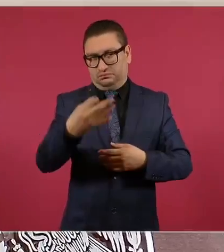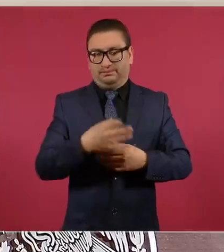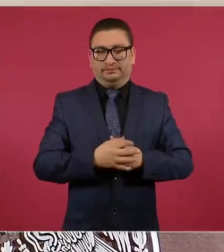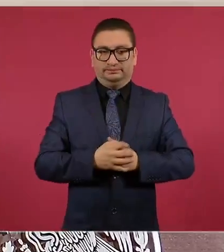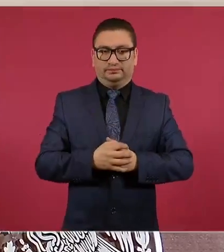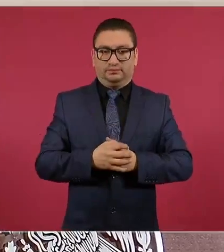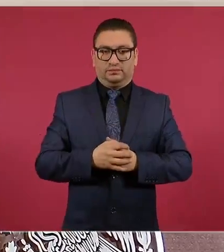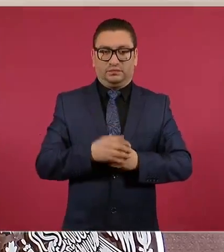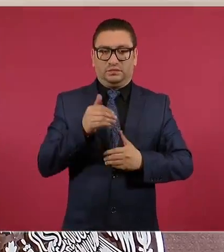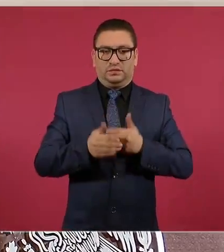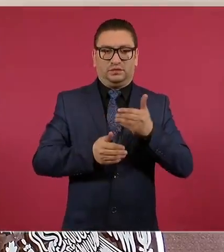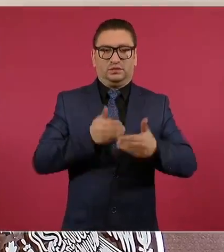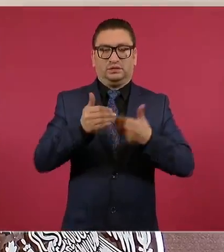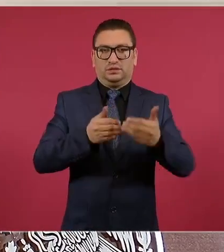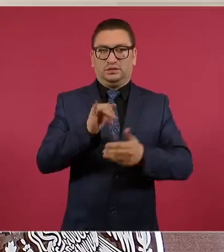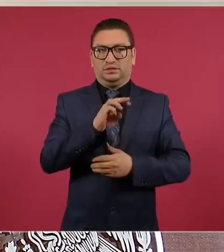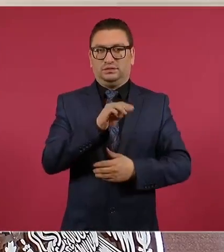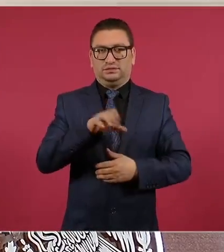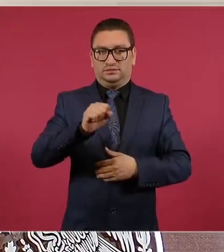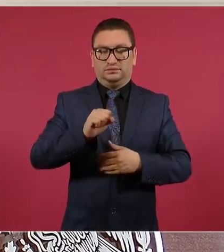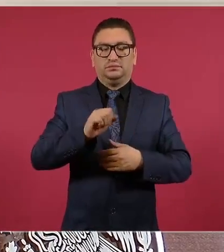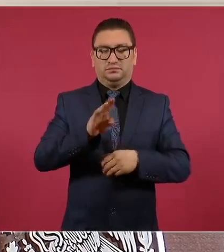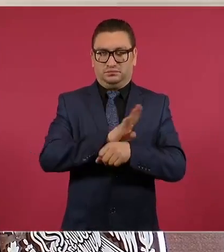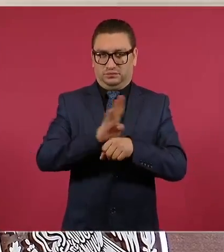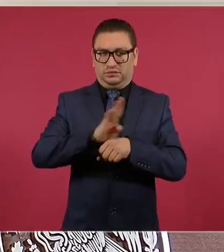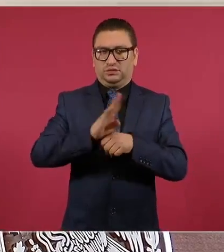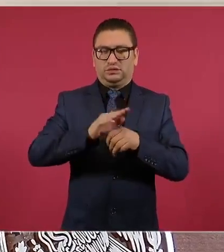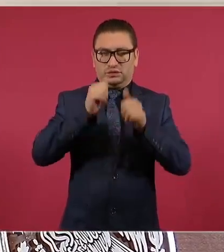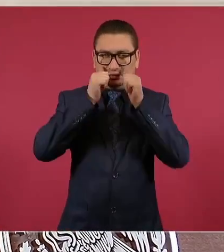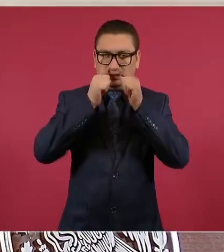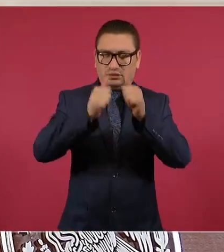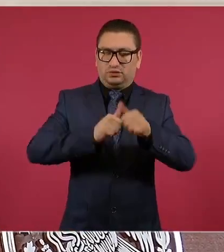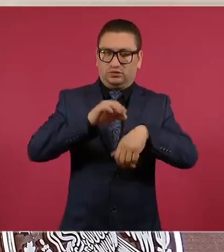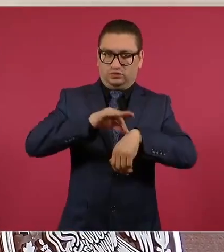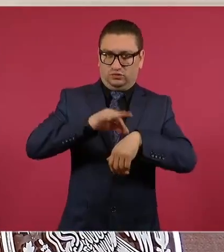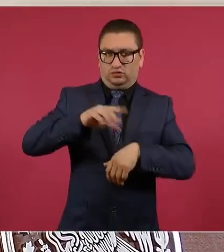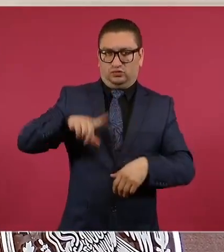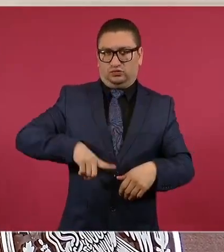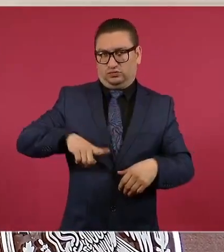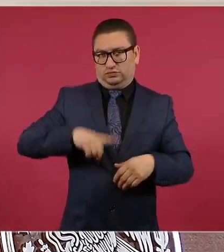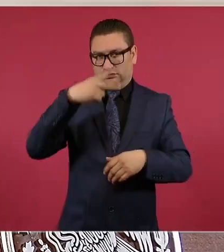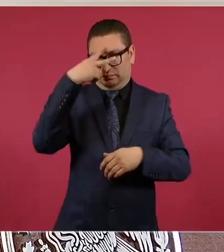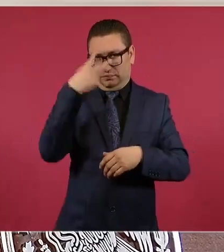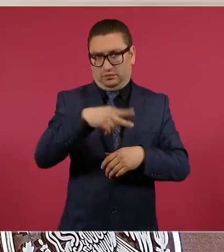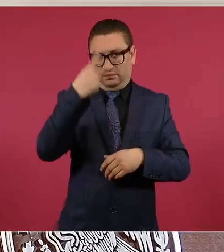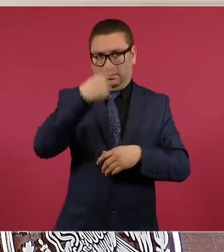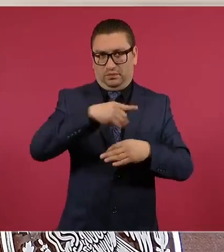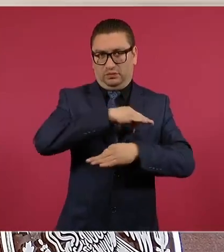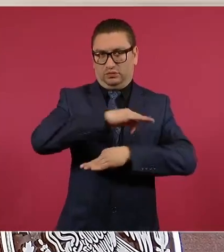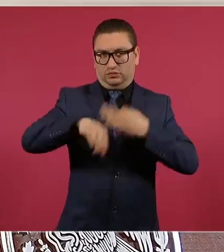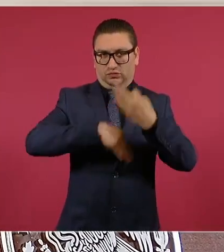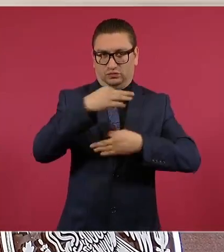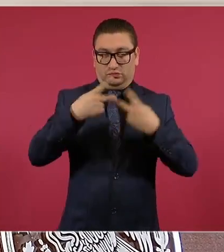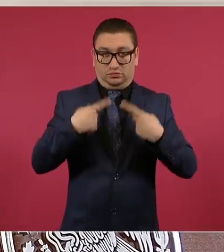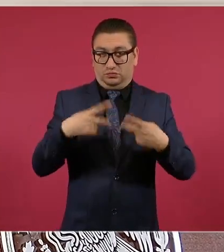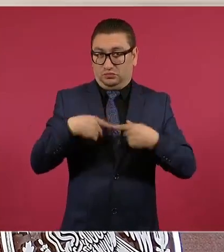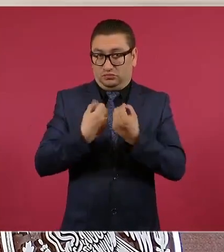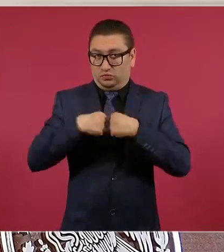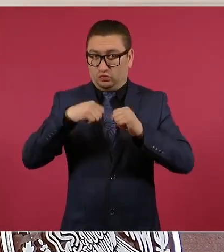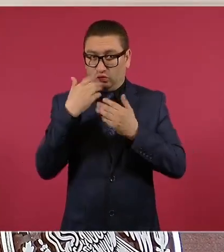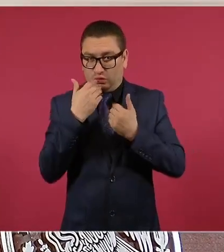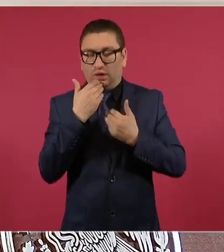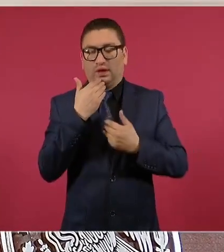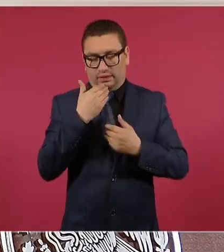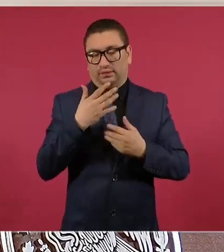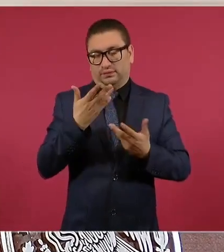Sobre este avance del IMSS Bienestar, la institución de atención médica del Gobierno de México para la atención a población sin seguridad social, hoy